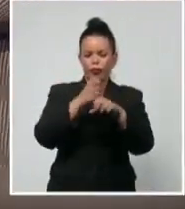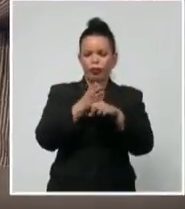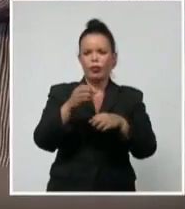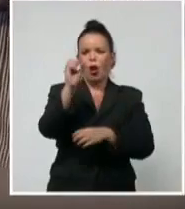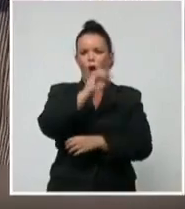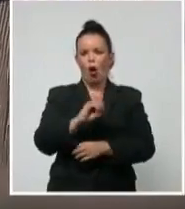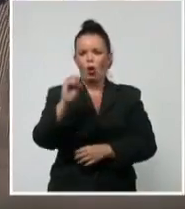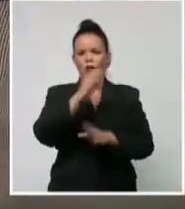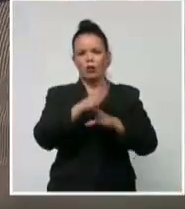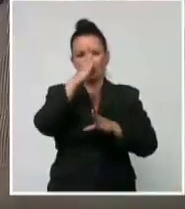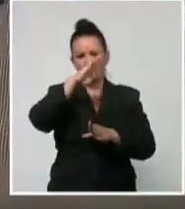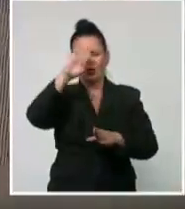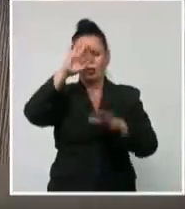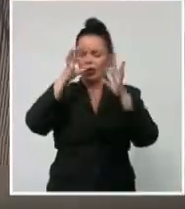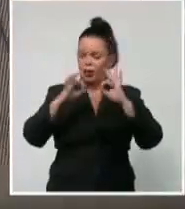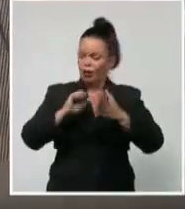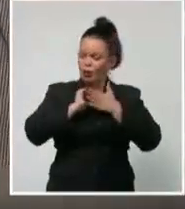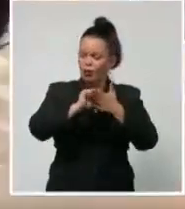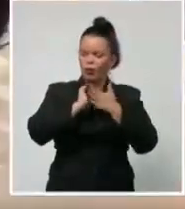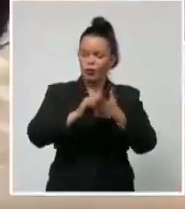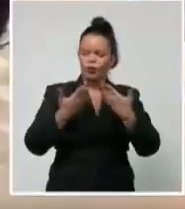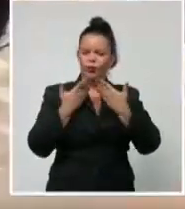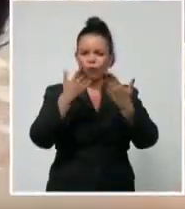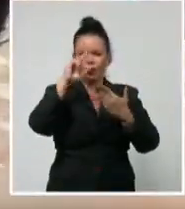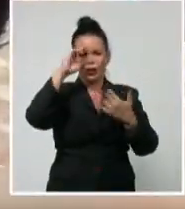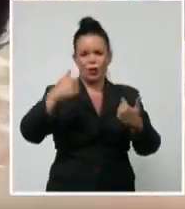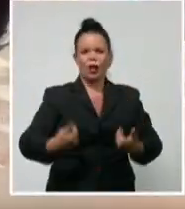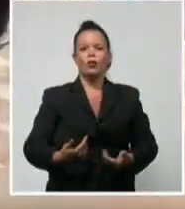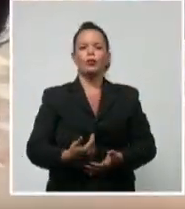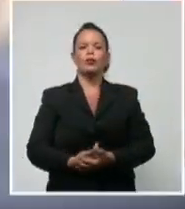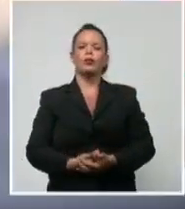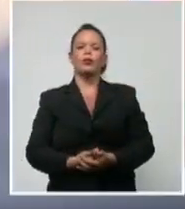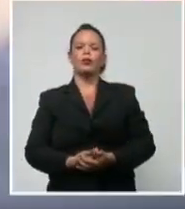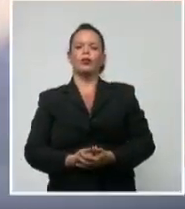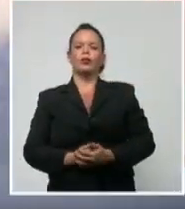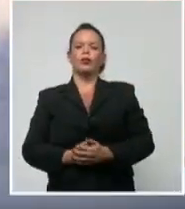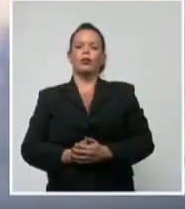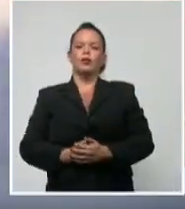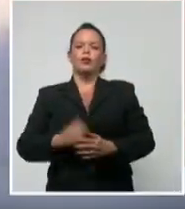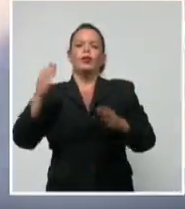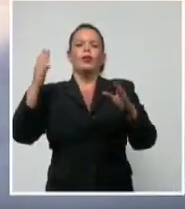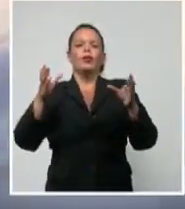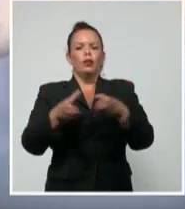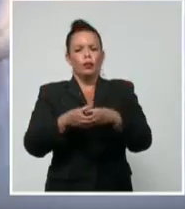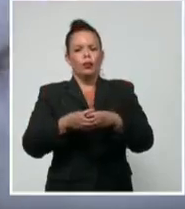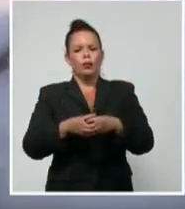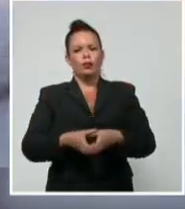al servicio siempre de la salud del pueblo. Desde Santiago de